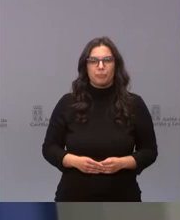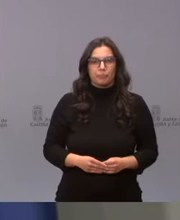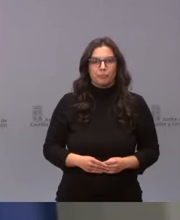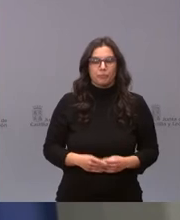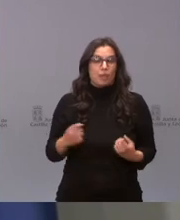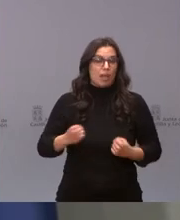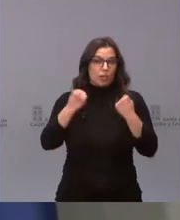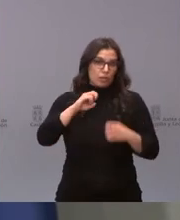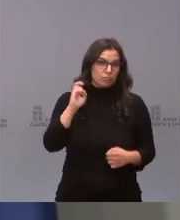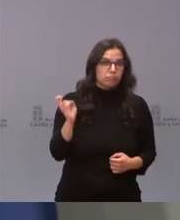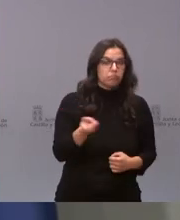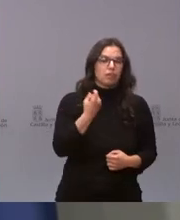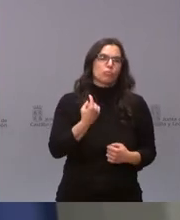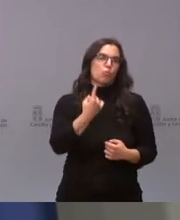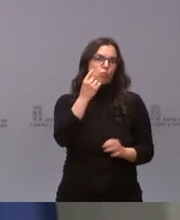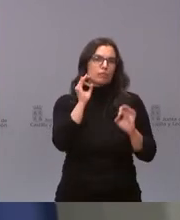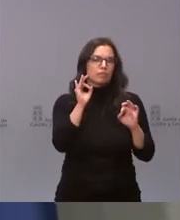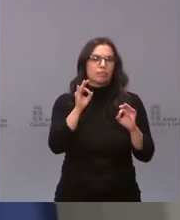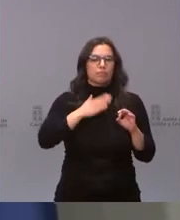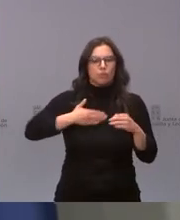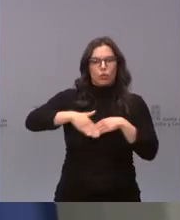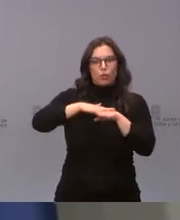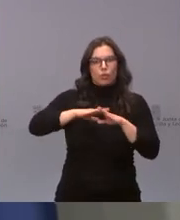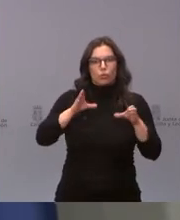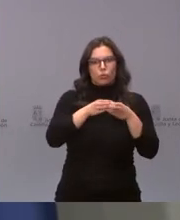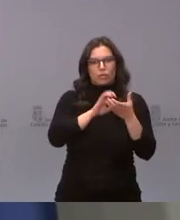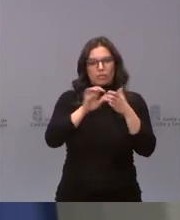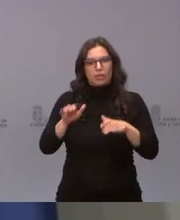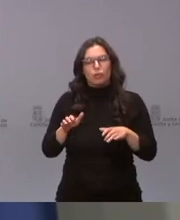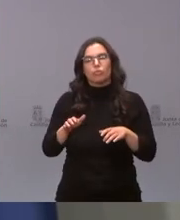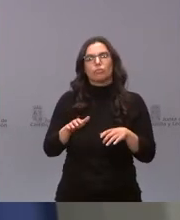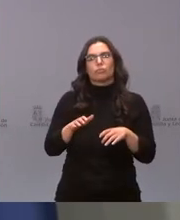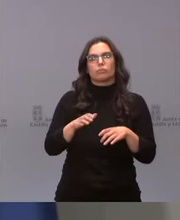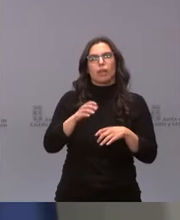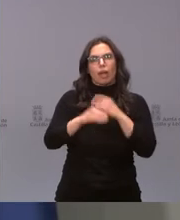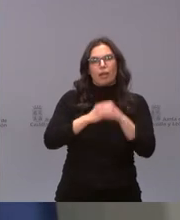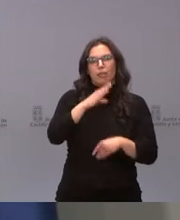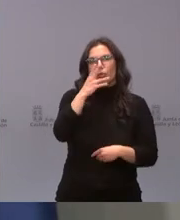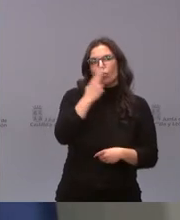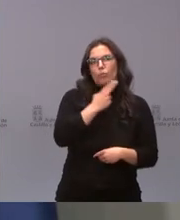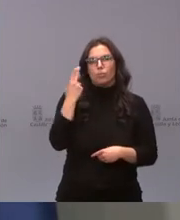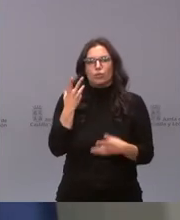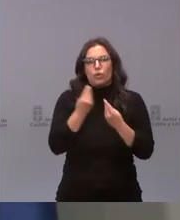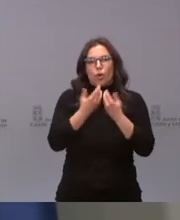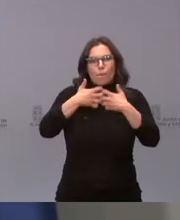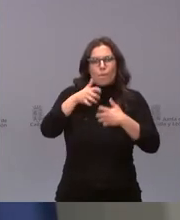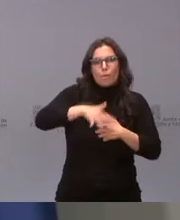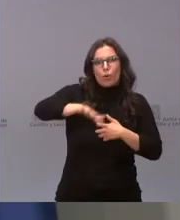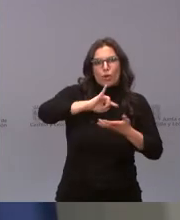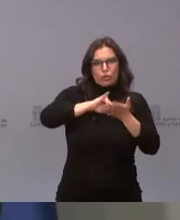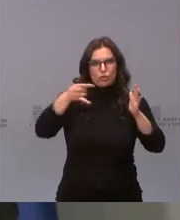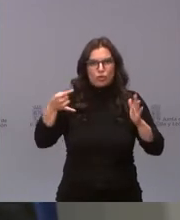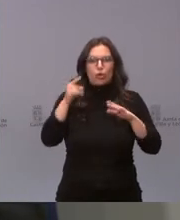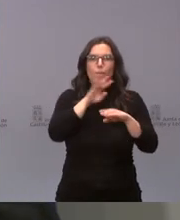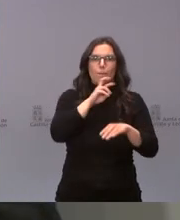las acciones desde el Gobierno de la Junta con compromiso con nuestros polígonos tecnológicos, con su